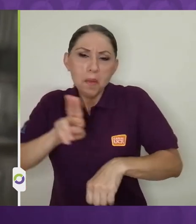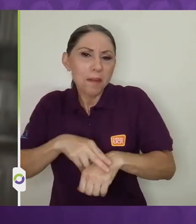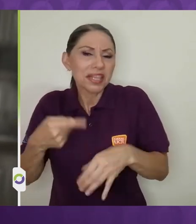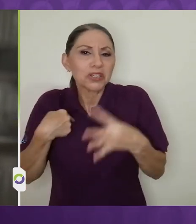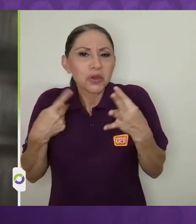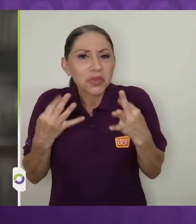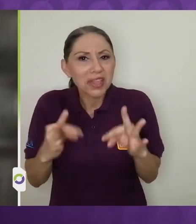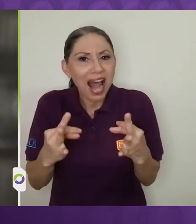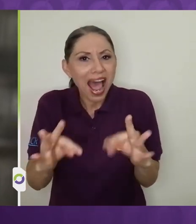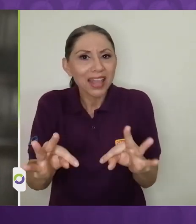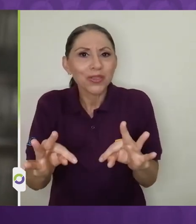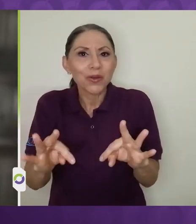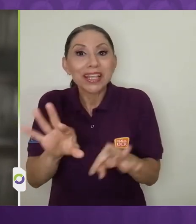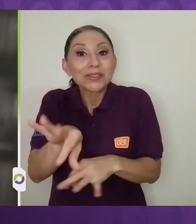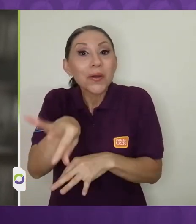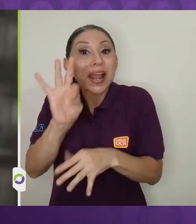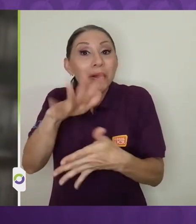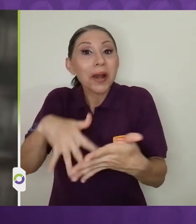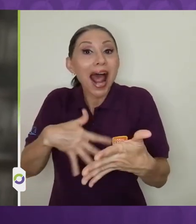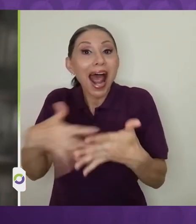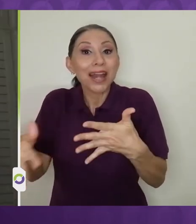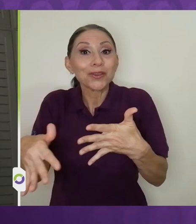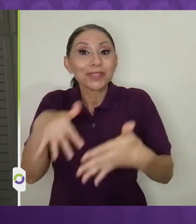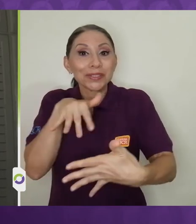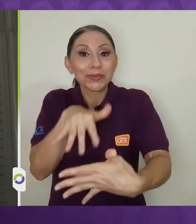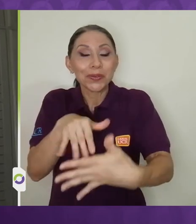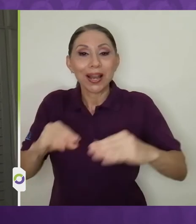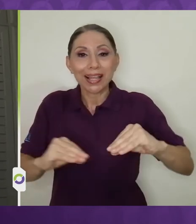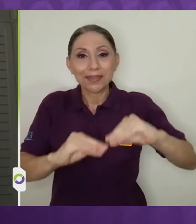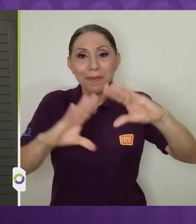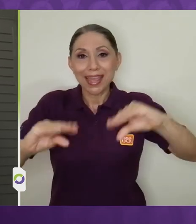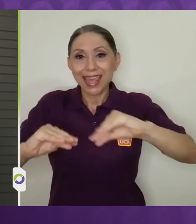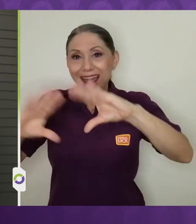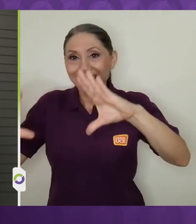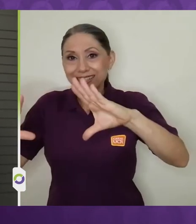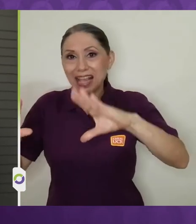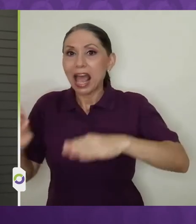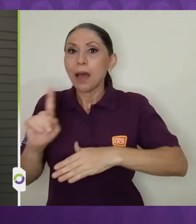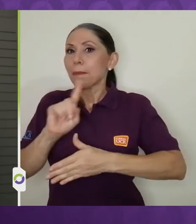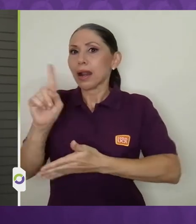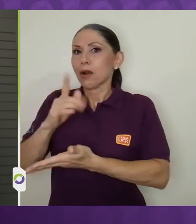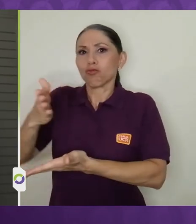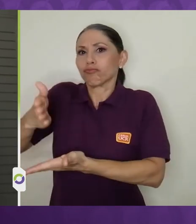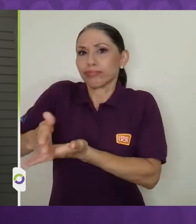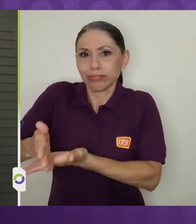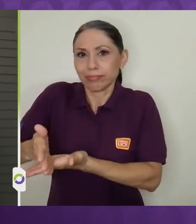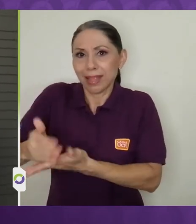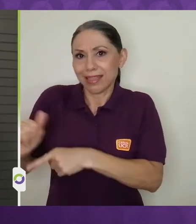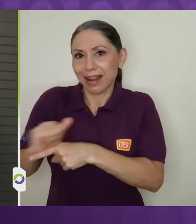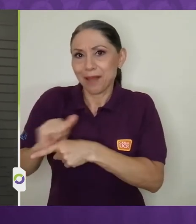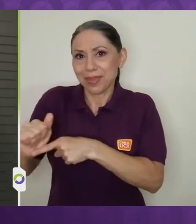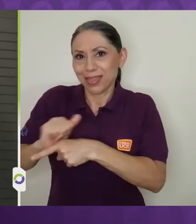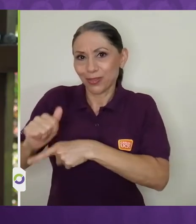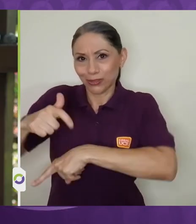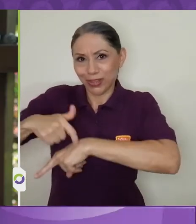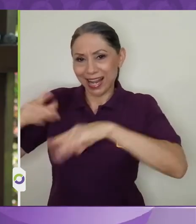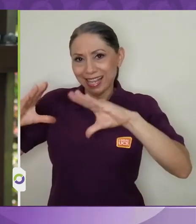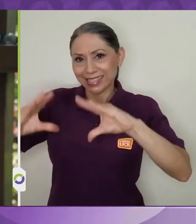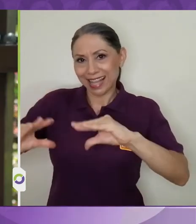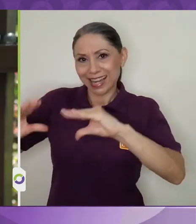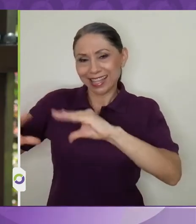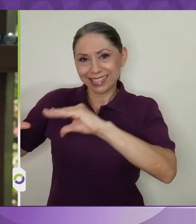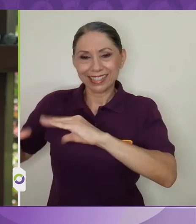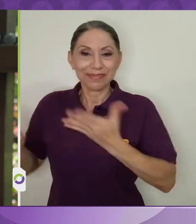normalmente intento poner las clases en la mañana para no interrumpir mis entrenamientos en las tardes, y